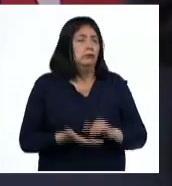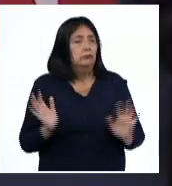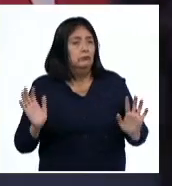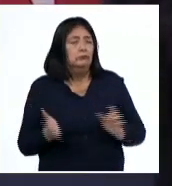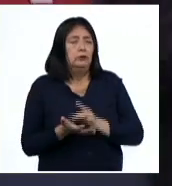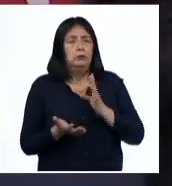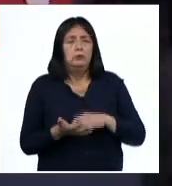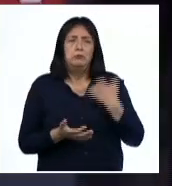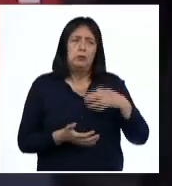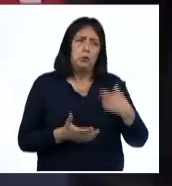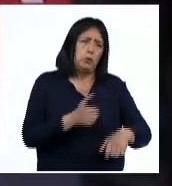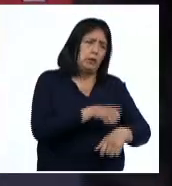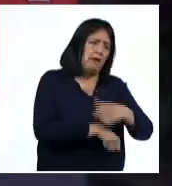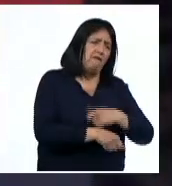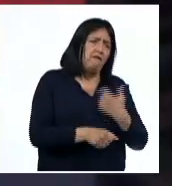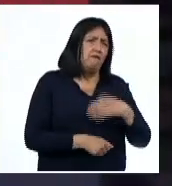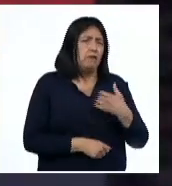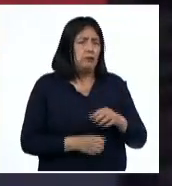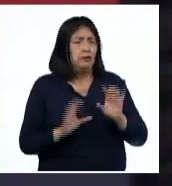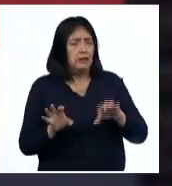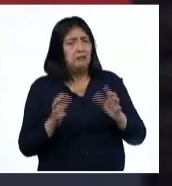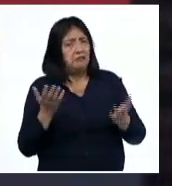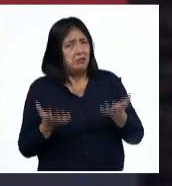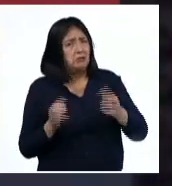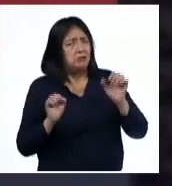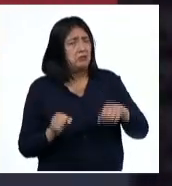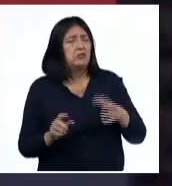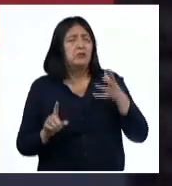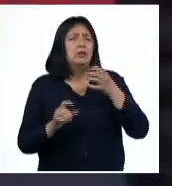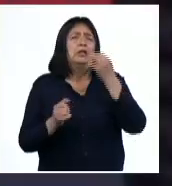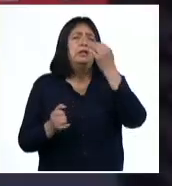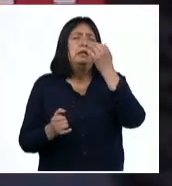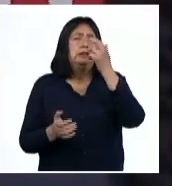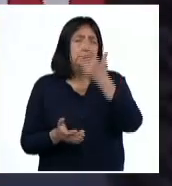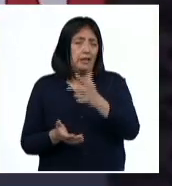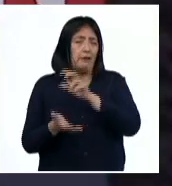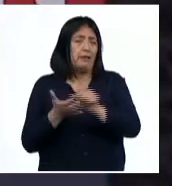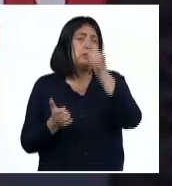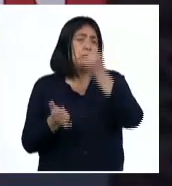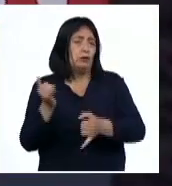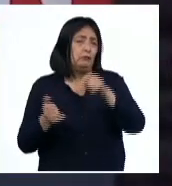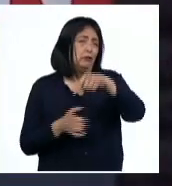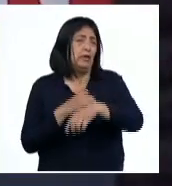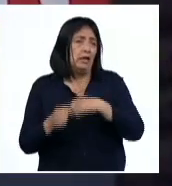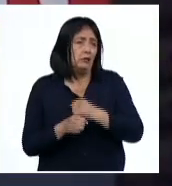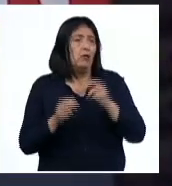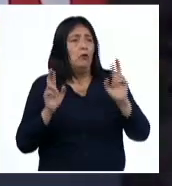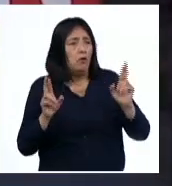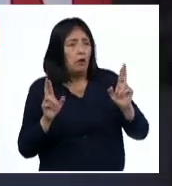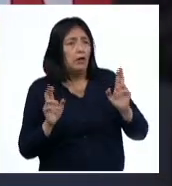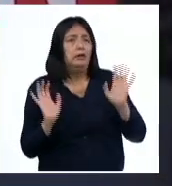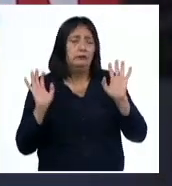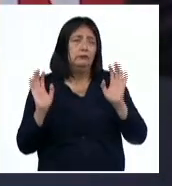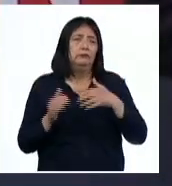aparentemente, por los grandes esfuerzos que se está haciendo, se va a lograr en el último trimestre de este año. Esperemos que así sea. Hasta esa